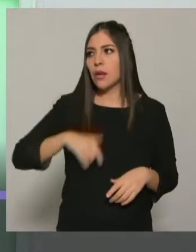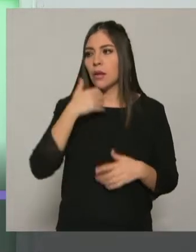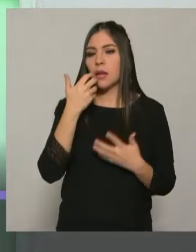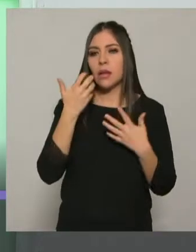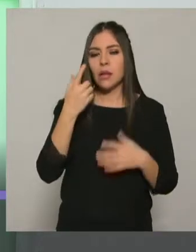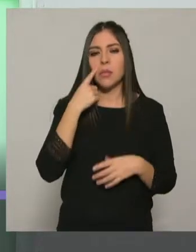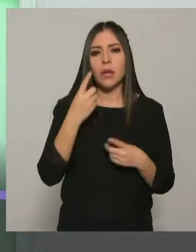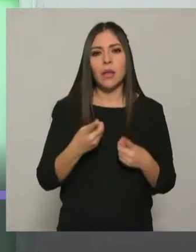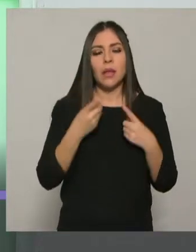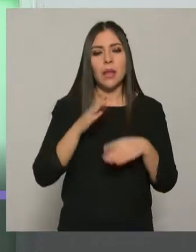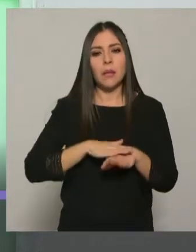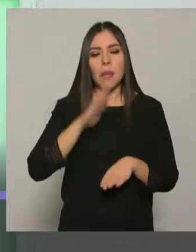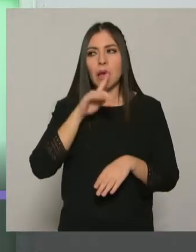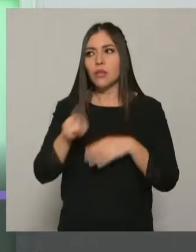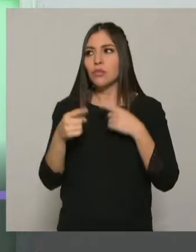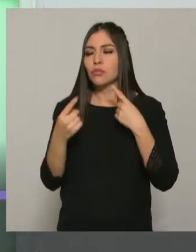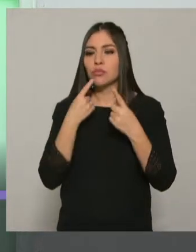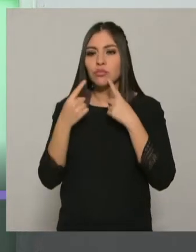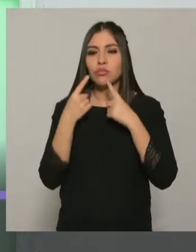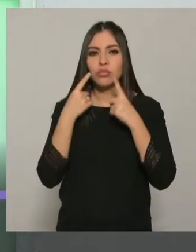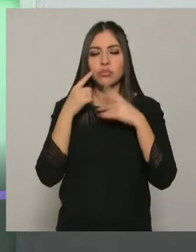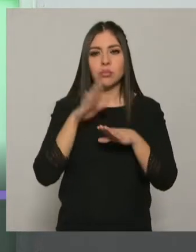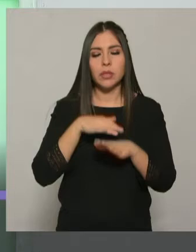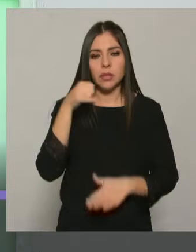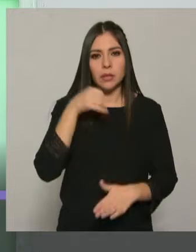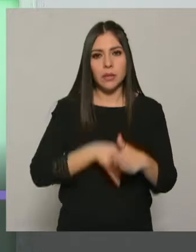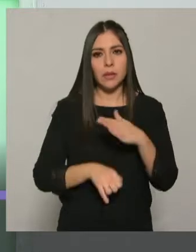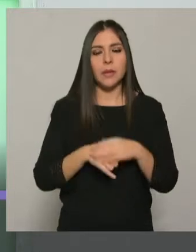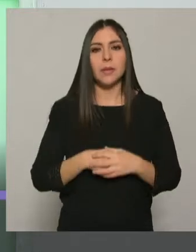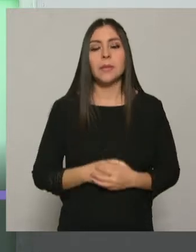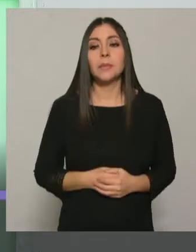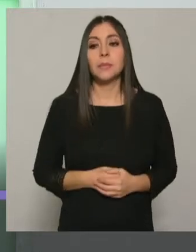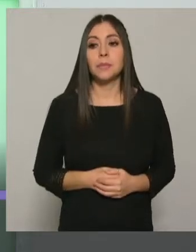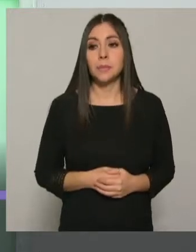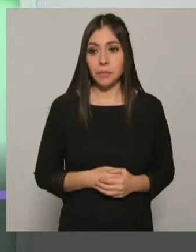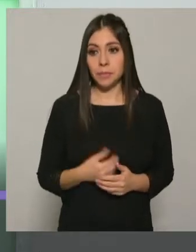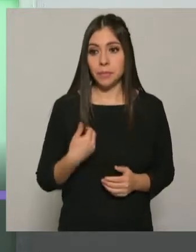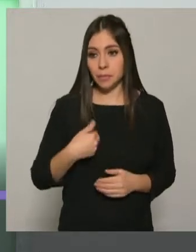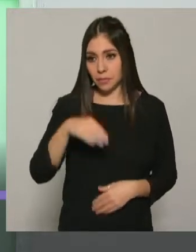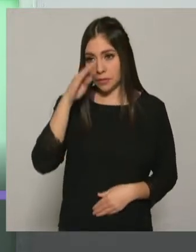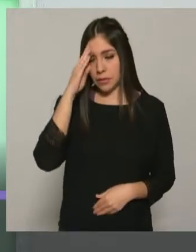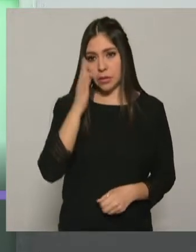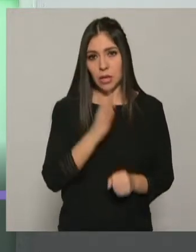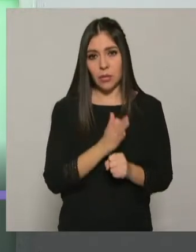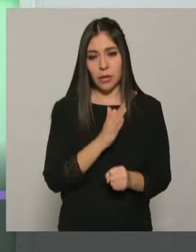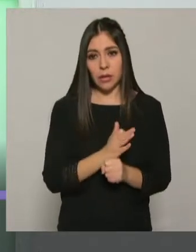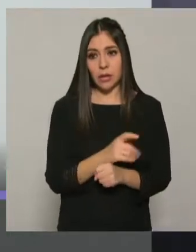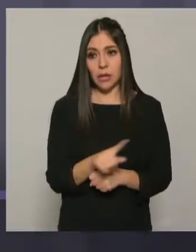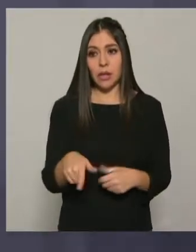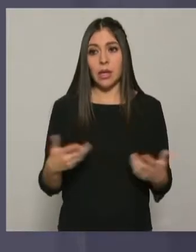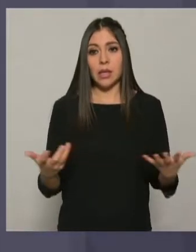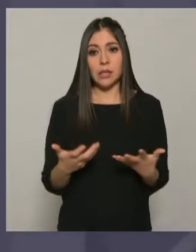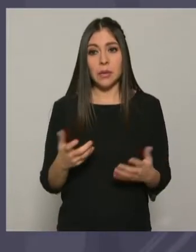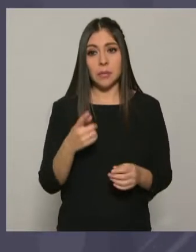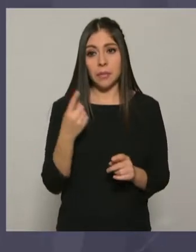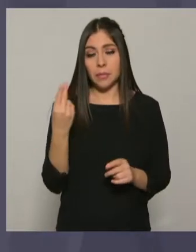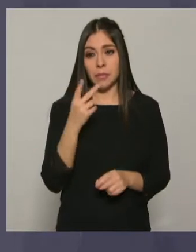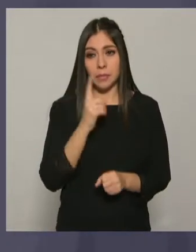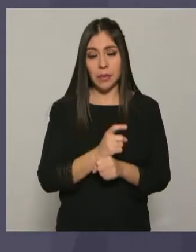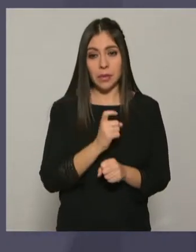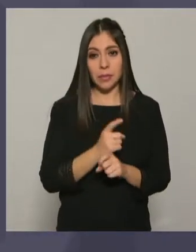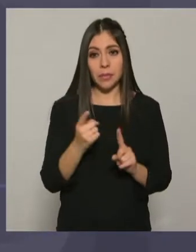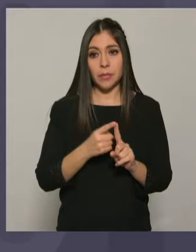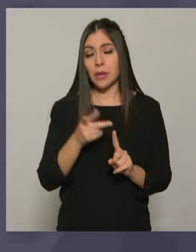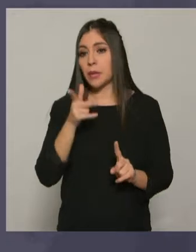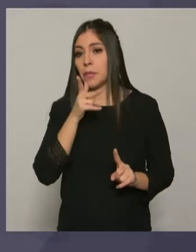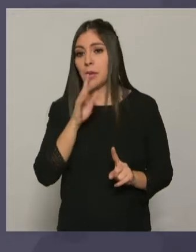acercar todavía más, discutir más esto. Yo veo con lo que dice Jaime, creo que lo que se tiene que hacer en el primer momento es los padres de familia, los